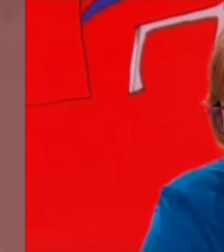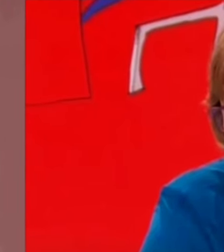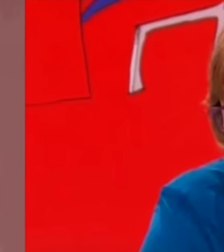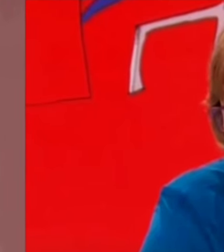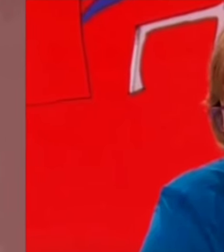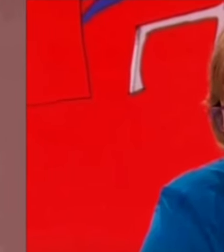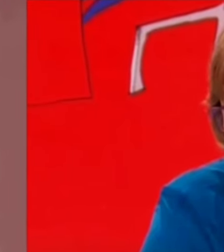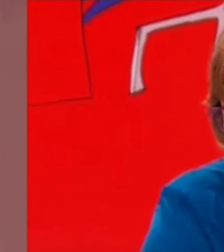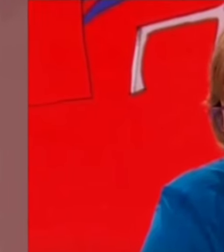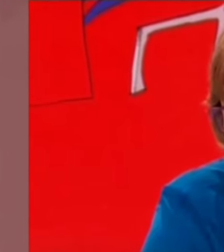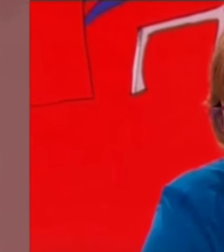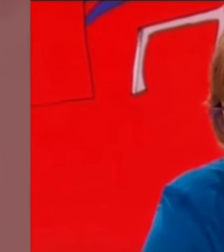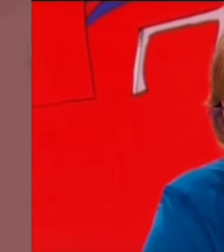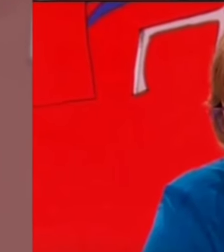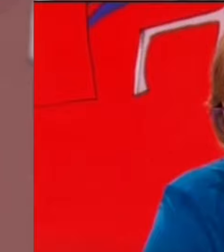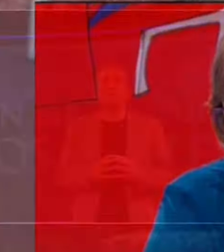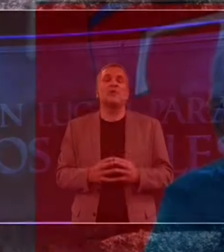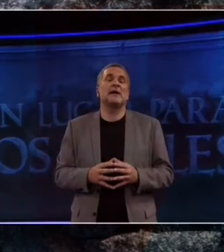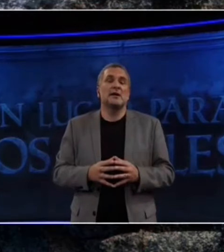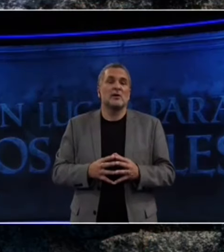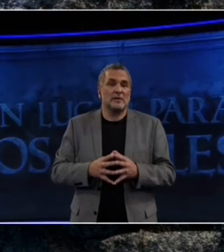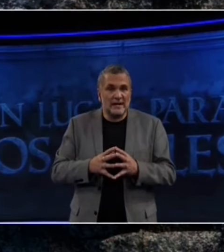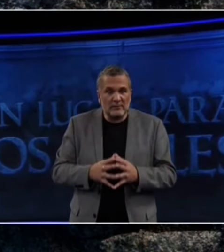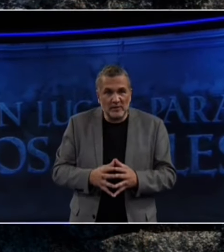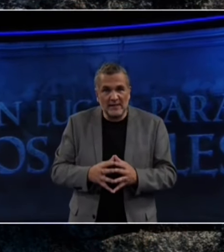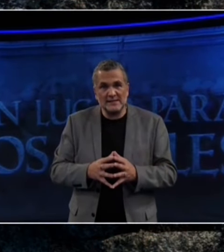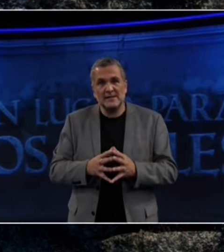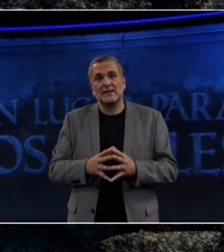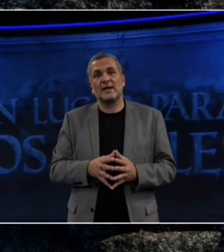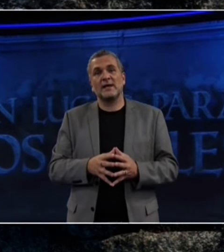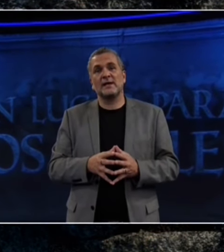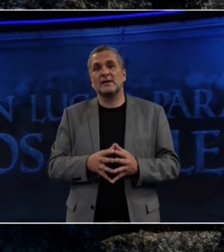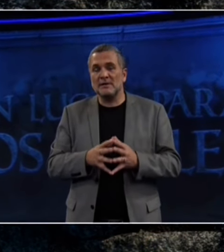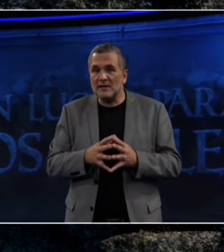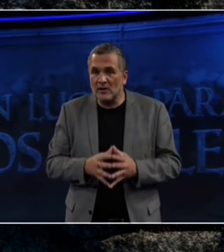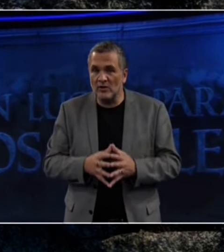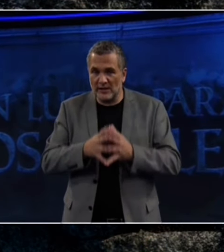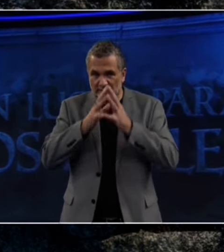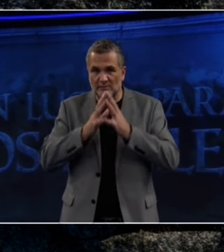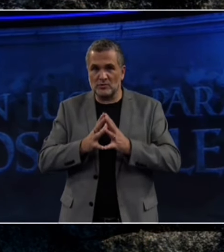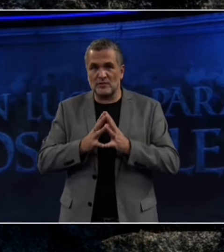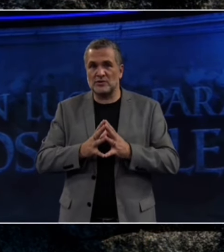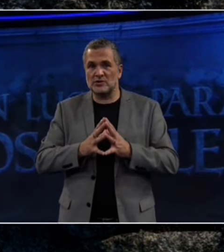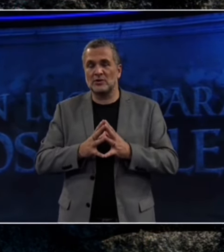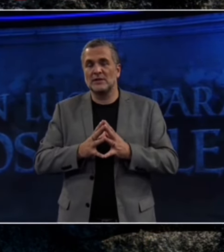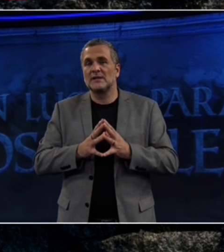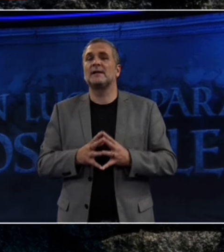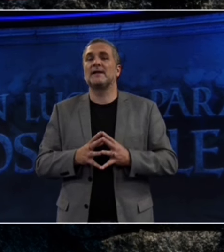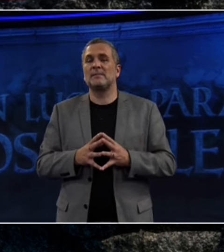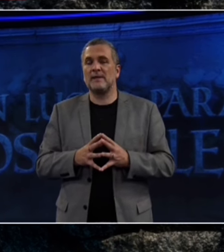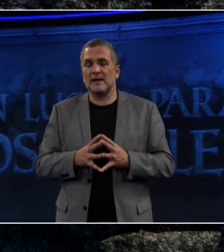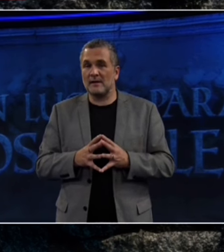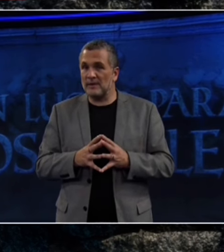en televisión, en lo gráfico. María Seoane fue una de las mujeres que reivindicó este hermoso